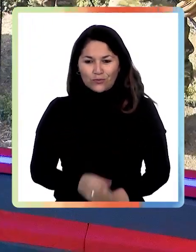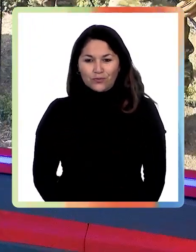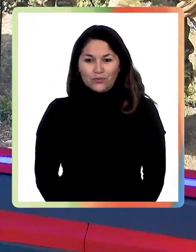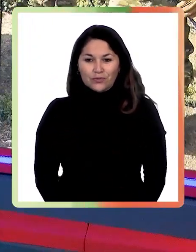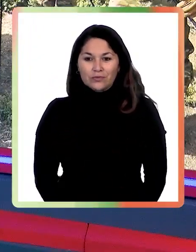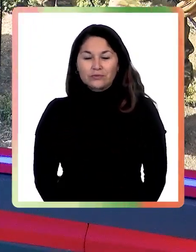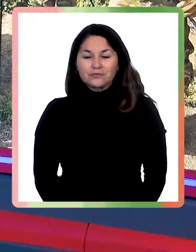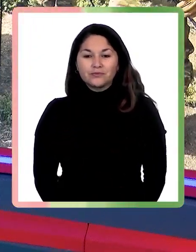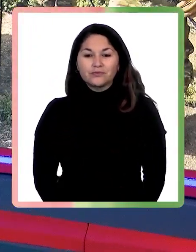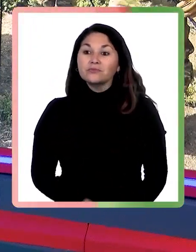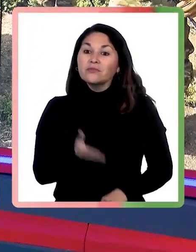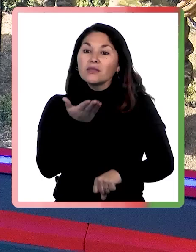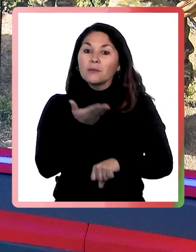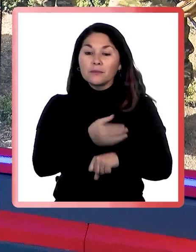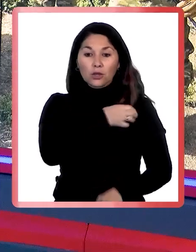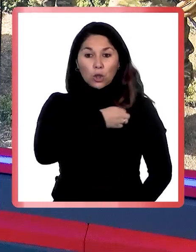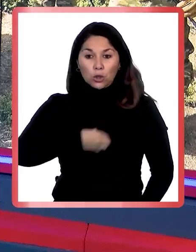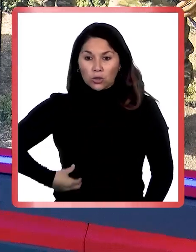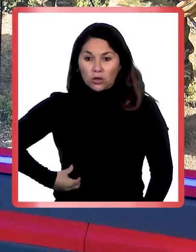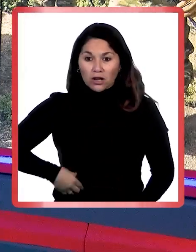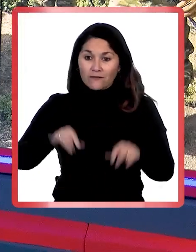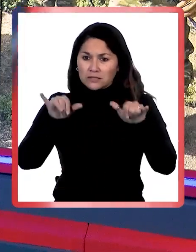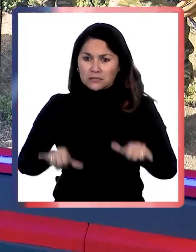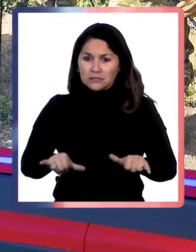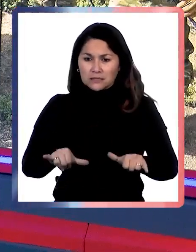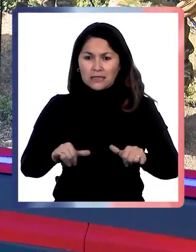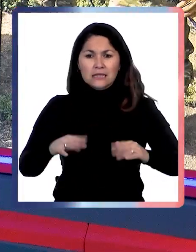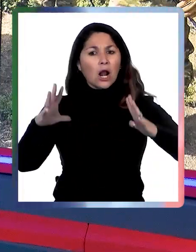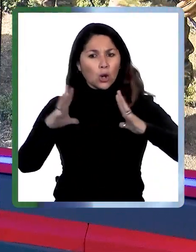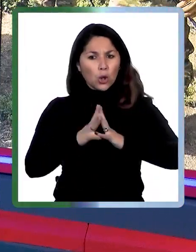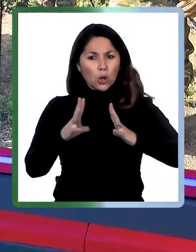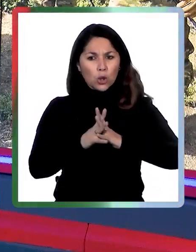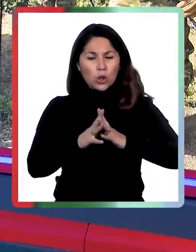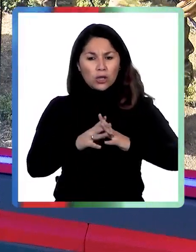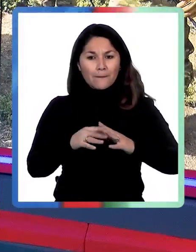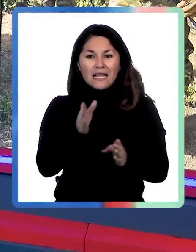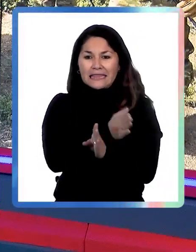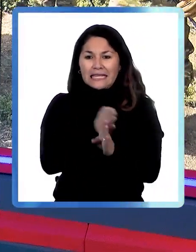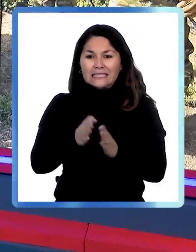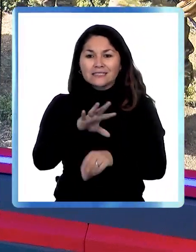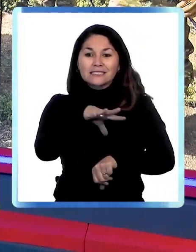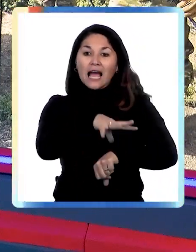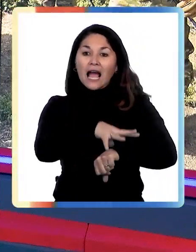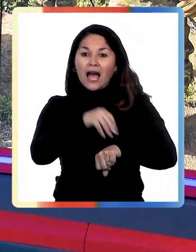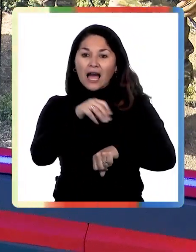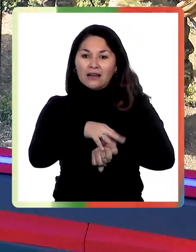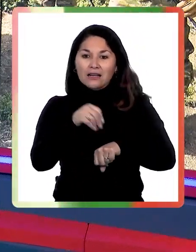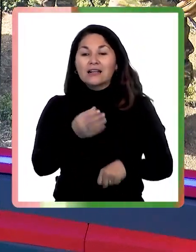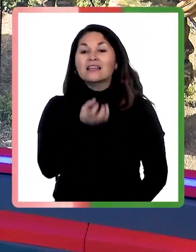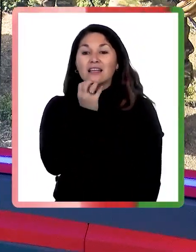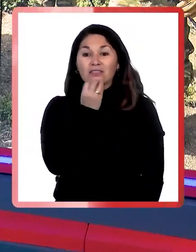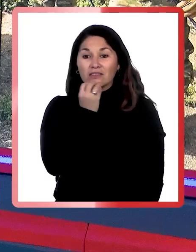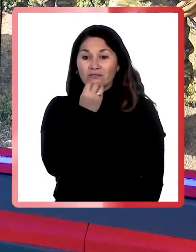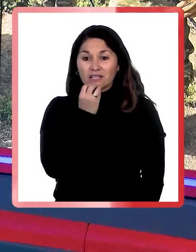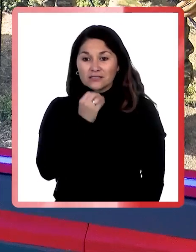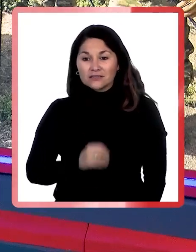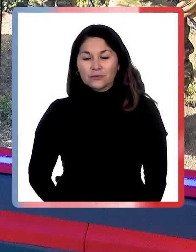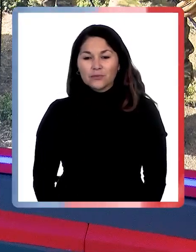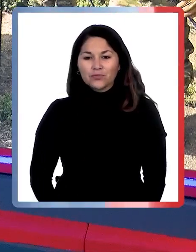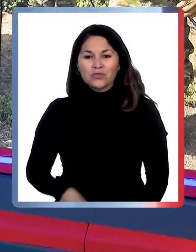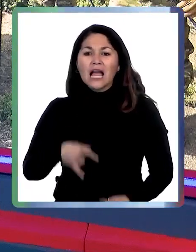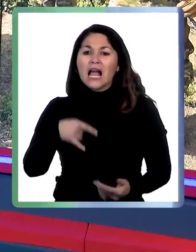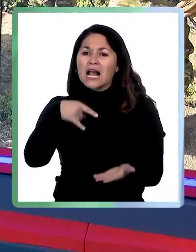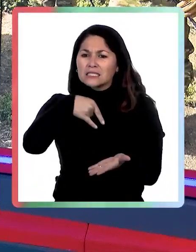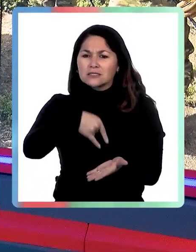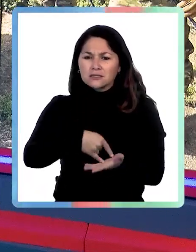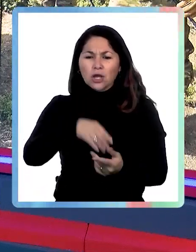tras la solicitud del gobierno de mantener la presencia de fuerzas armadas en las fronteras entre arica y parinacota y pagasta el